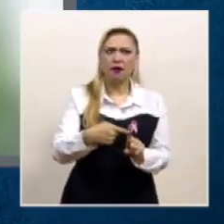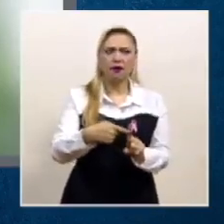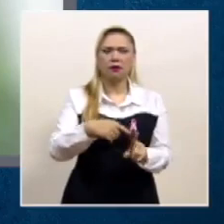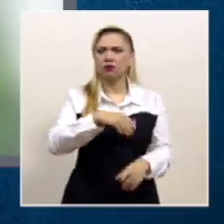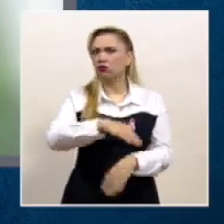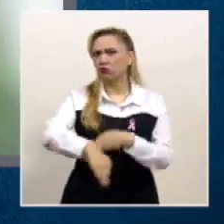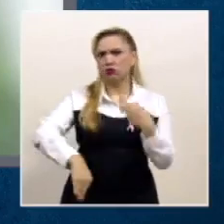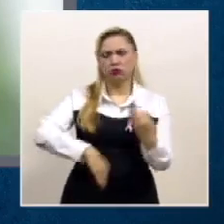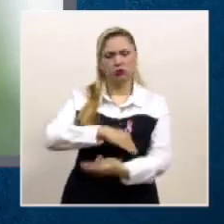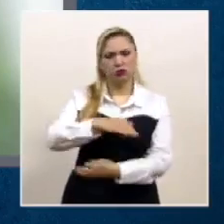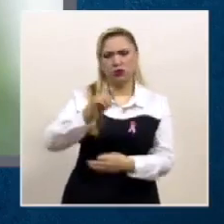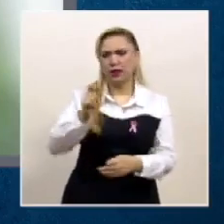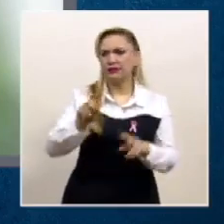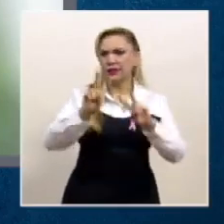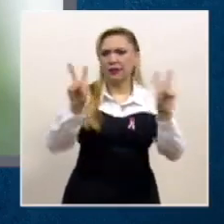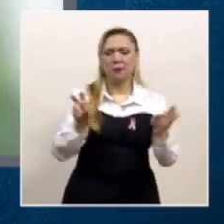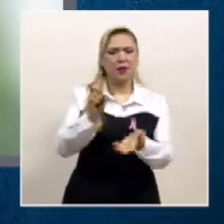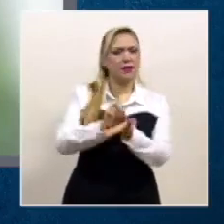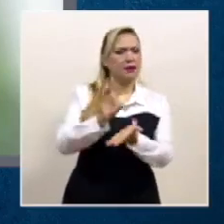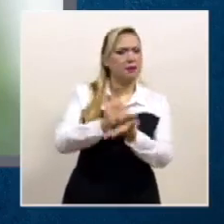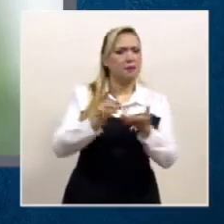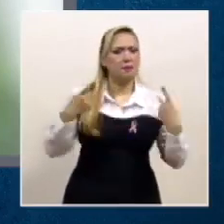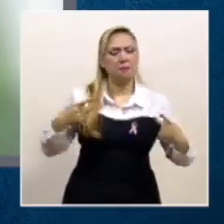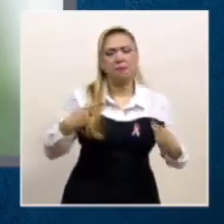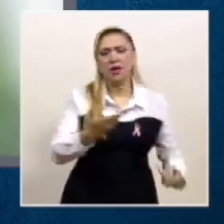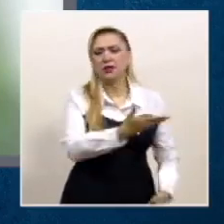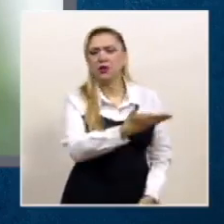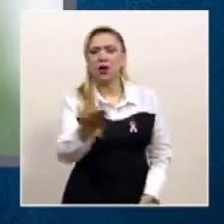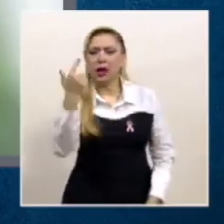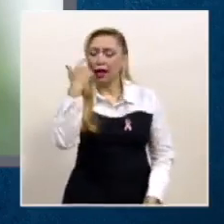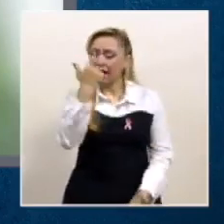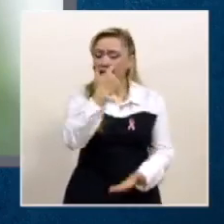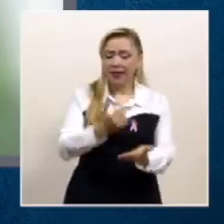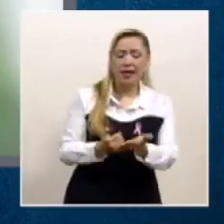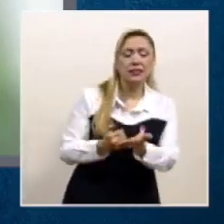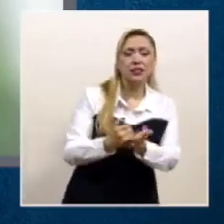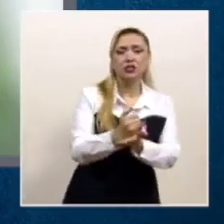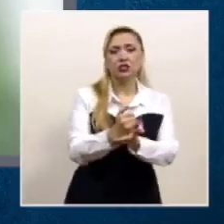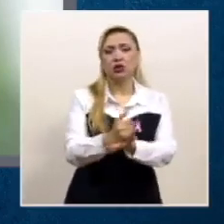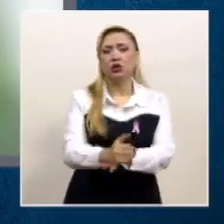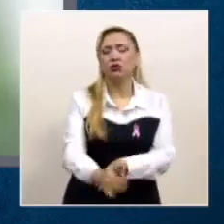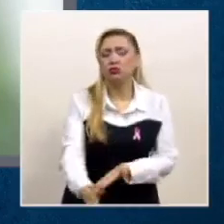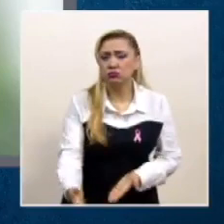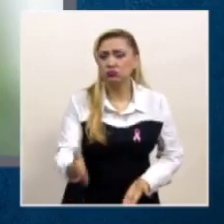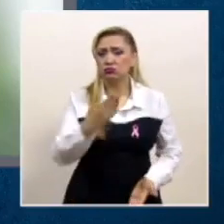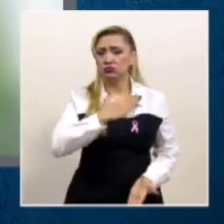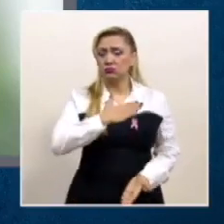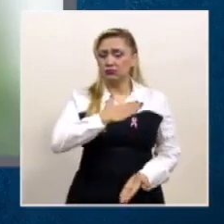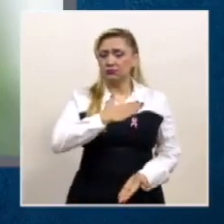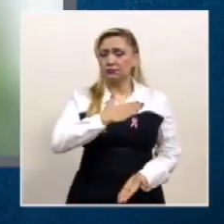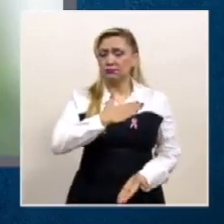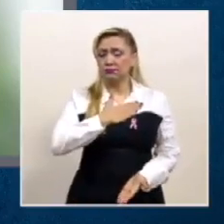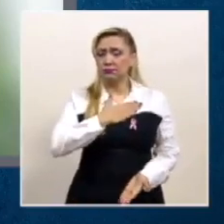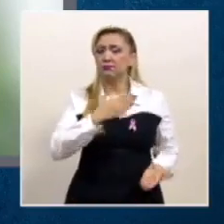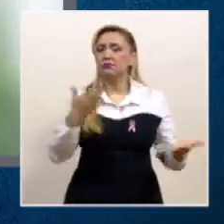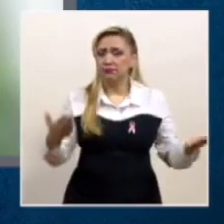concierne a las personas con discapacidad, que es la toma de decisiones de nuestro grupo de población y de entendernos como personas sujetas